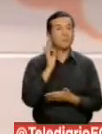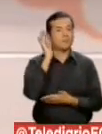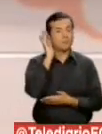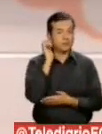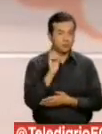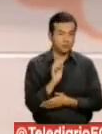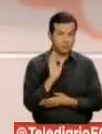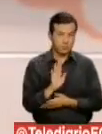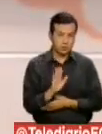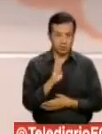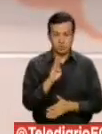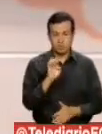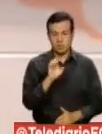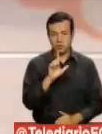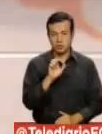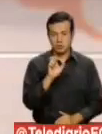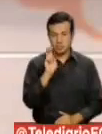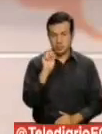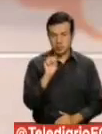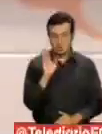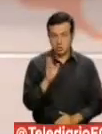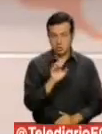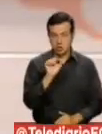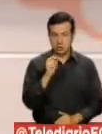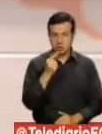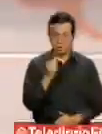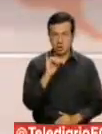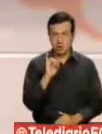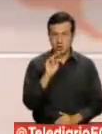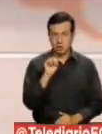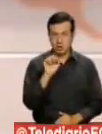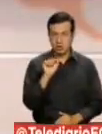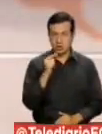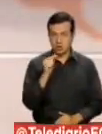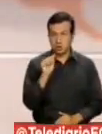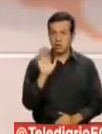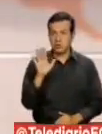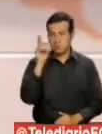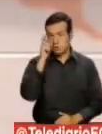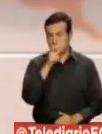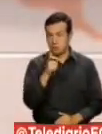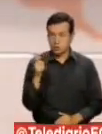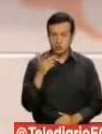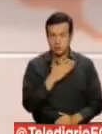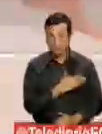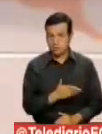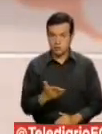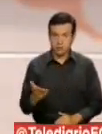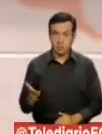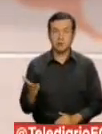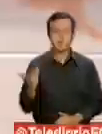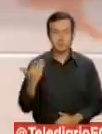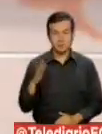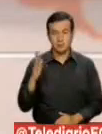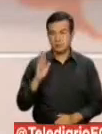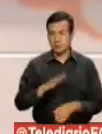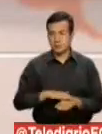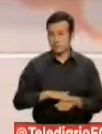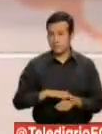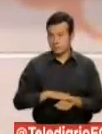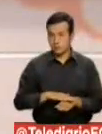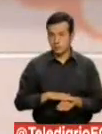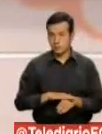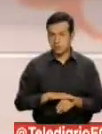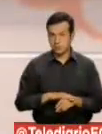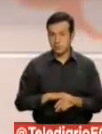doctora Belén Aguinaga y el fiscal justamente de la causa.